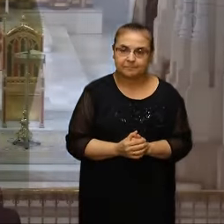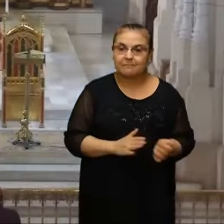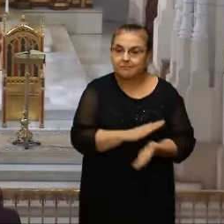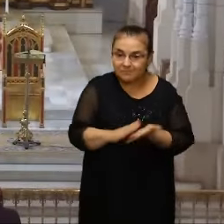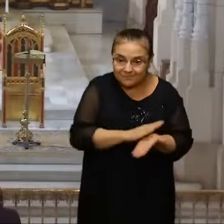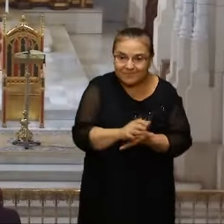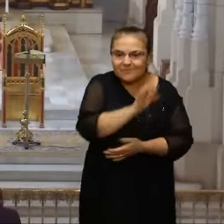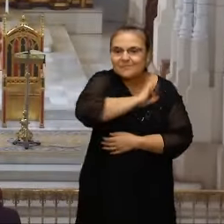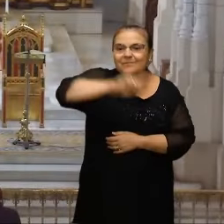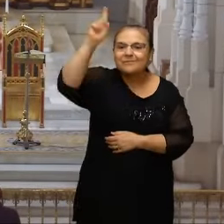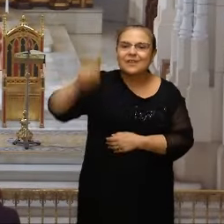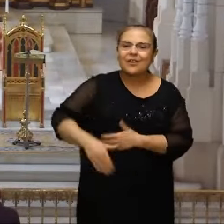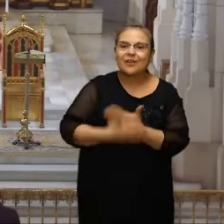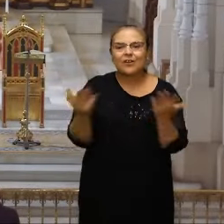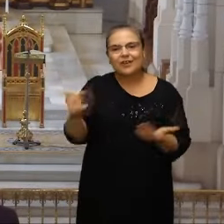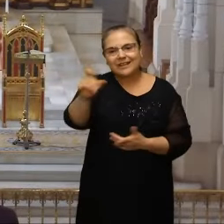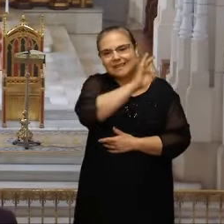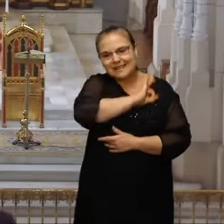Palabra del Señor.